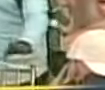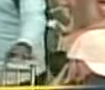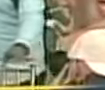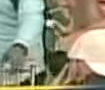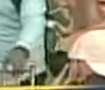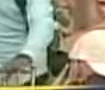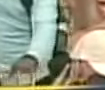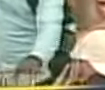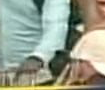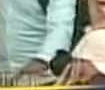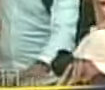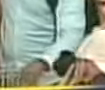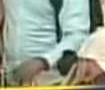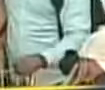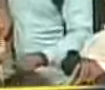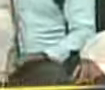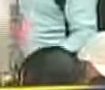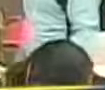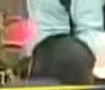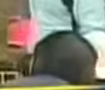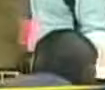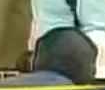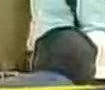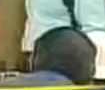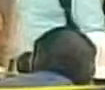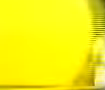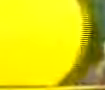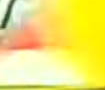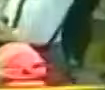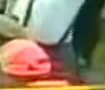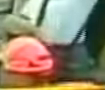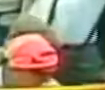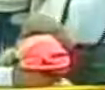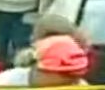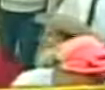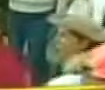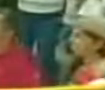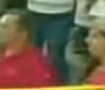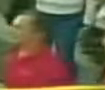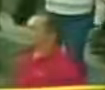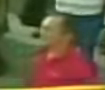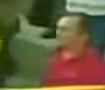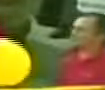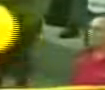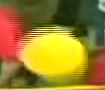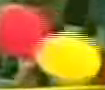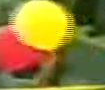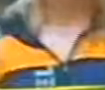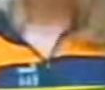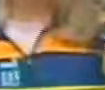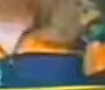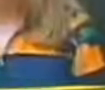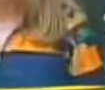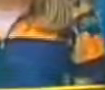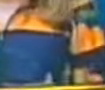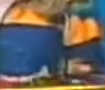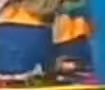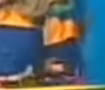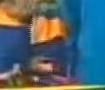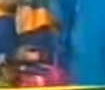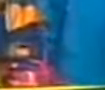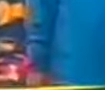Popular se suma y se agrega a esta gran actividad para debatir las 7